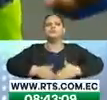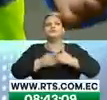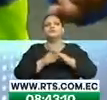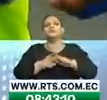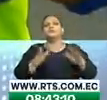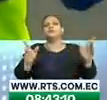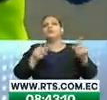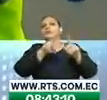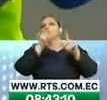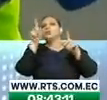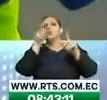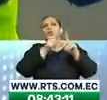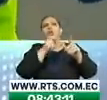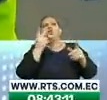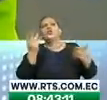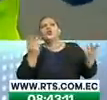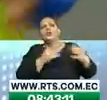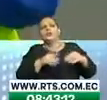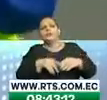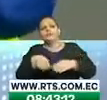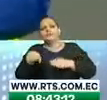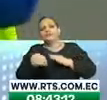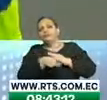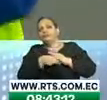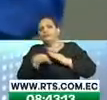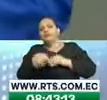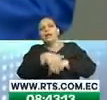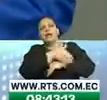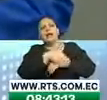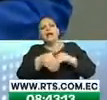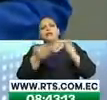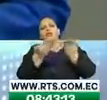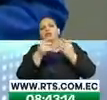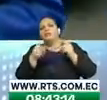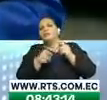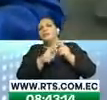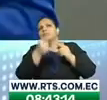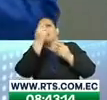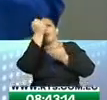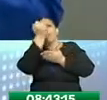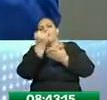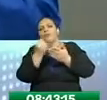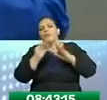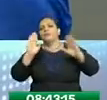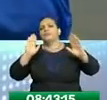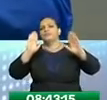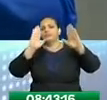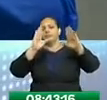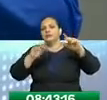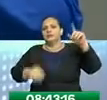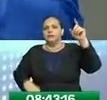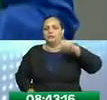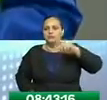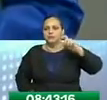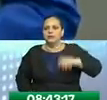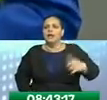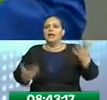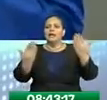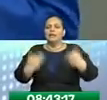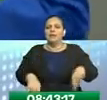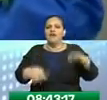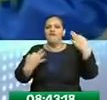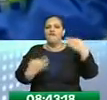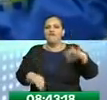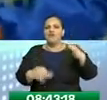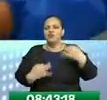personal nuestro en los sitios más conflictivos, aquí por ejemplo es uno, tenemos personal que está entregando folletos o